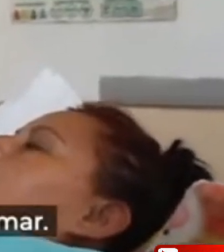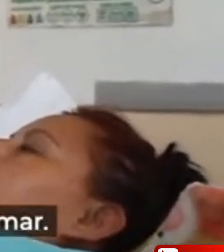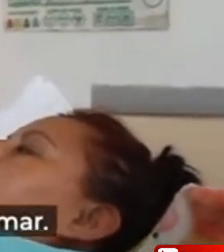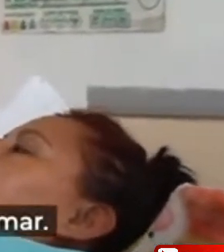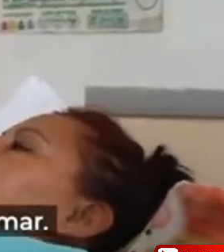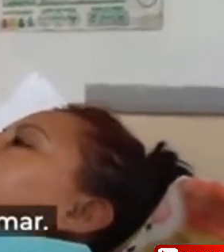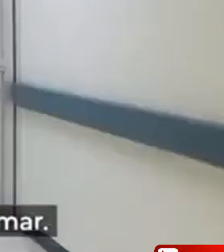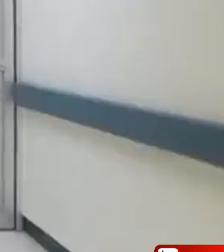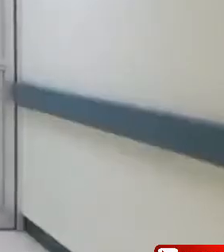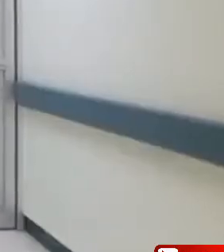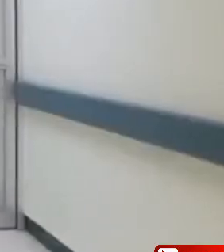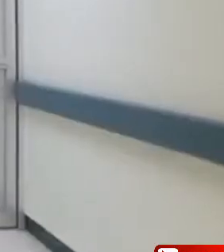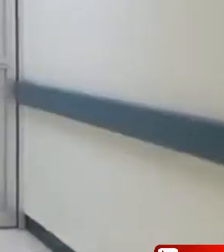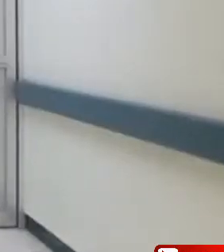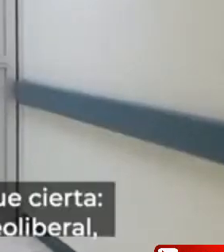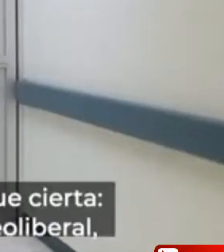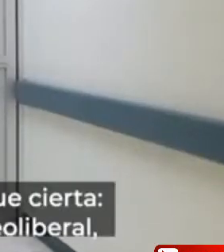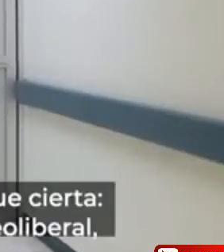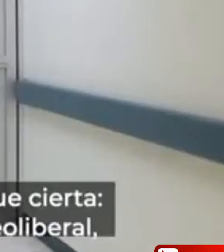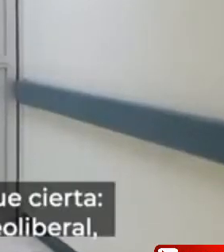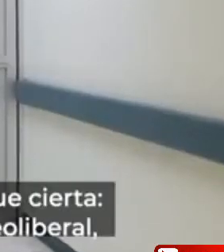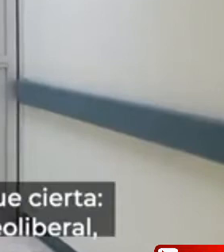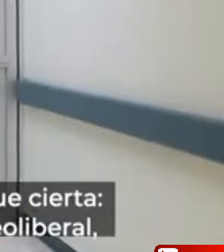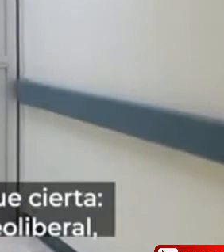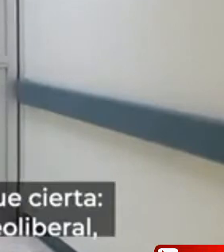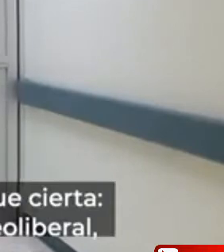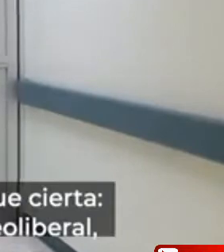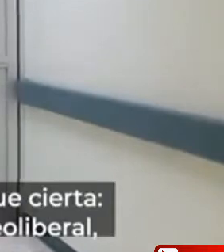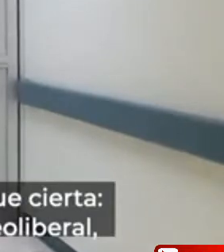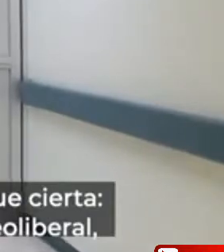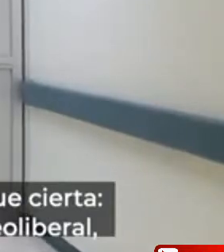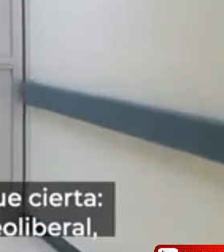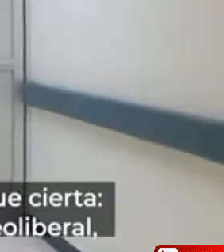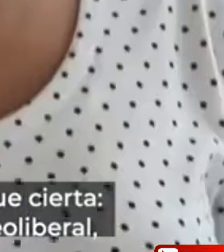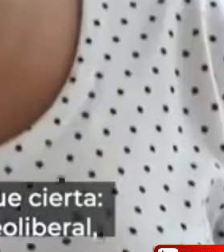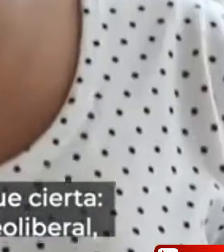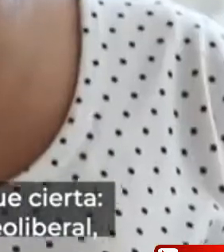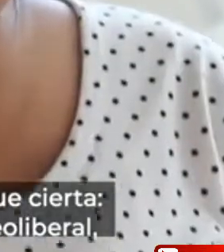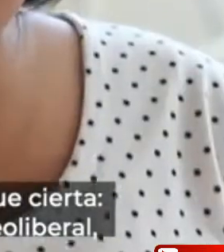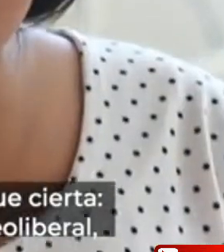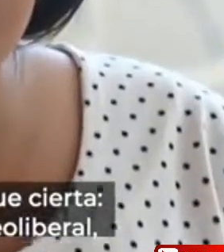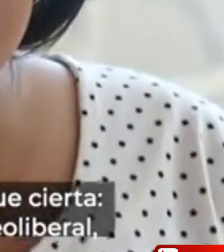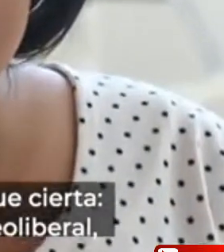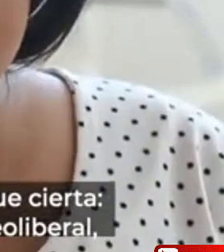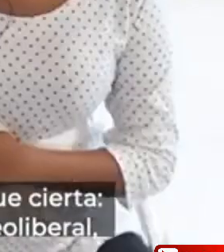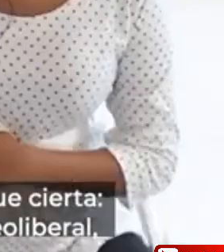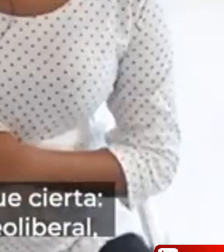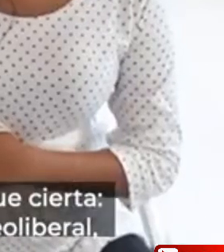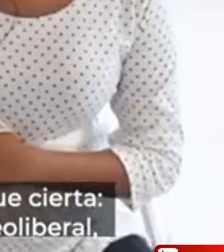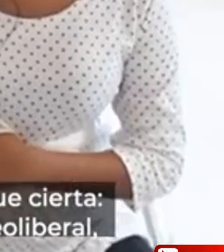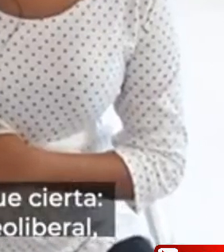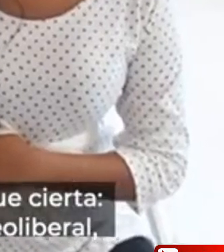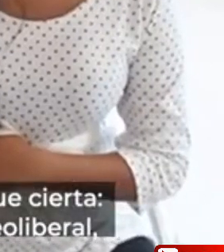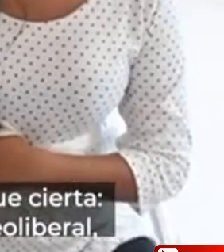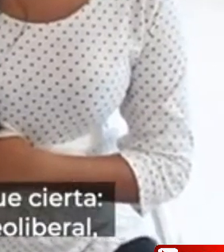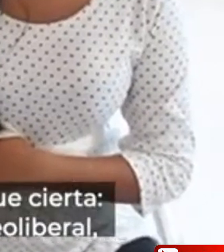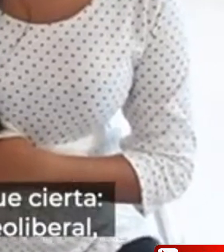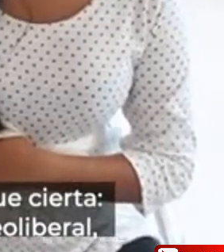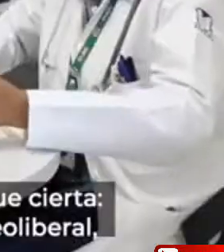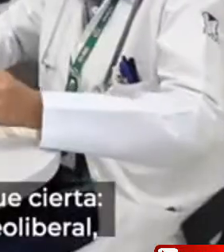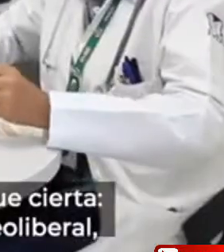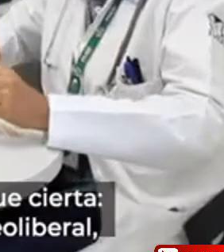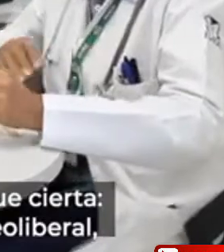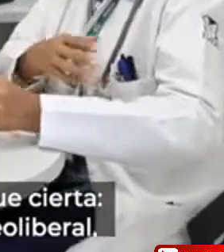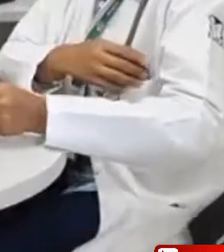actuar para transformar. De lo que encontramos ahí, una cosa es más que cierta: si el programa se sostuvo a pesar